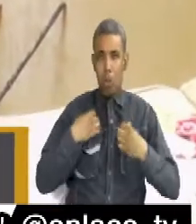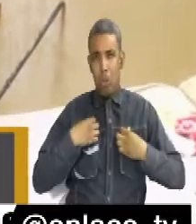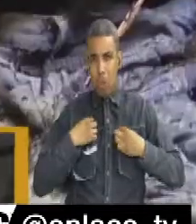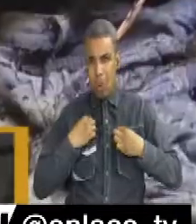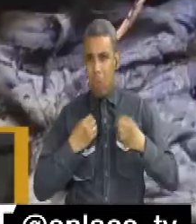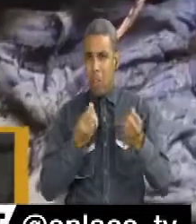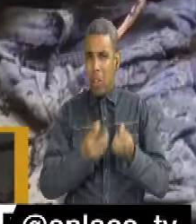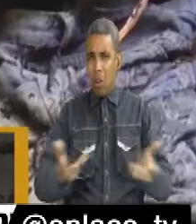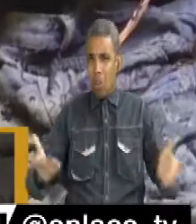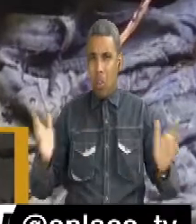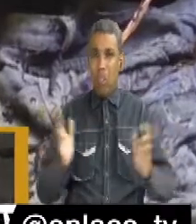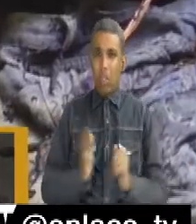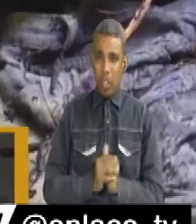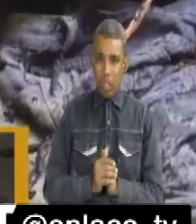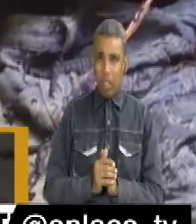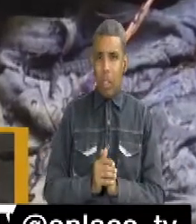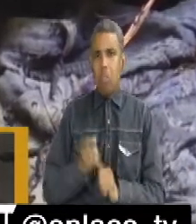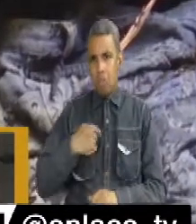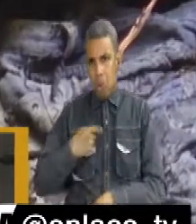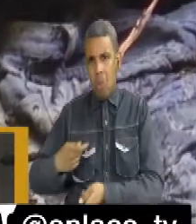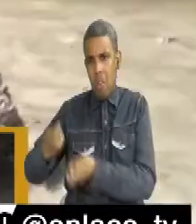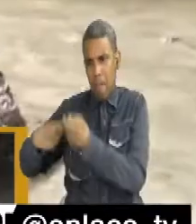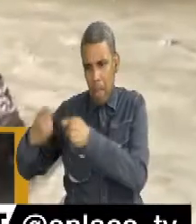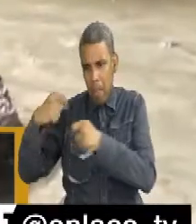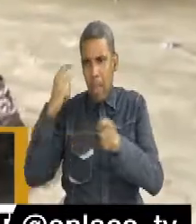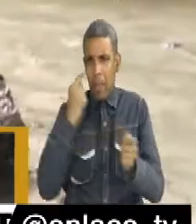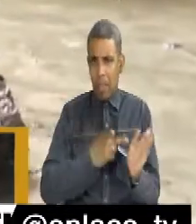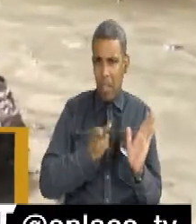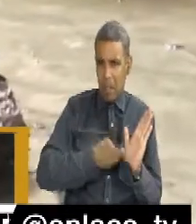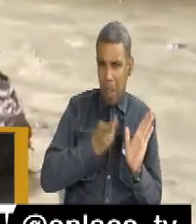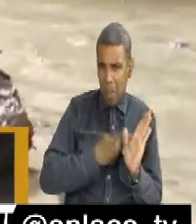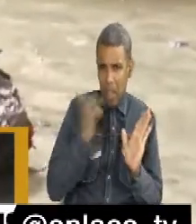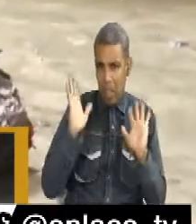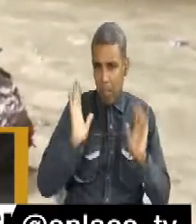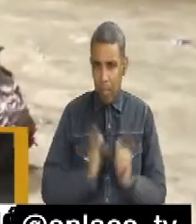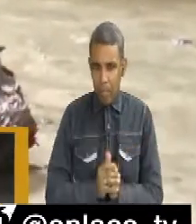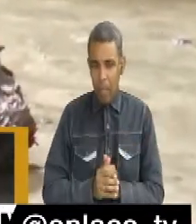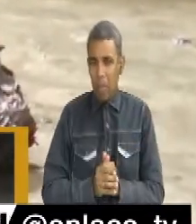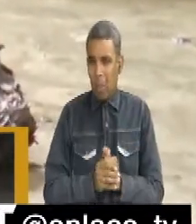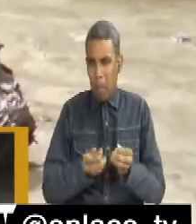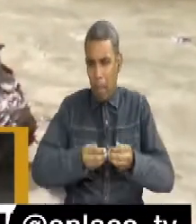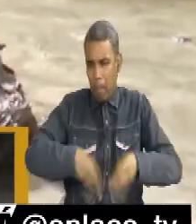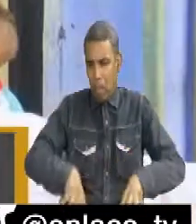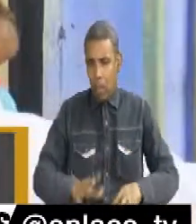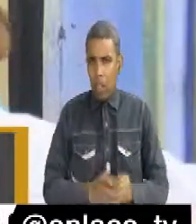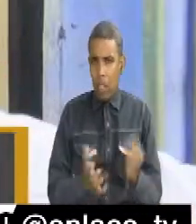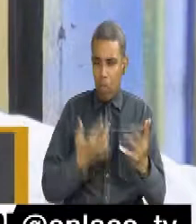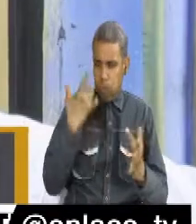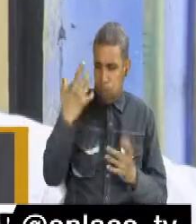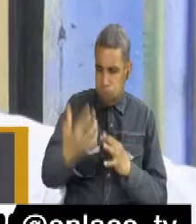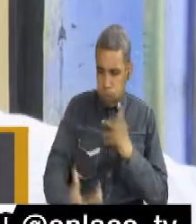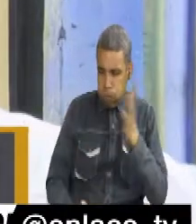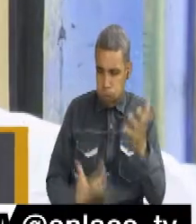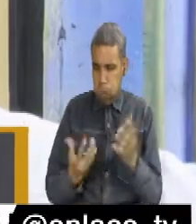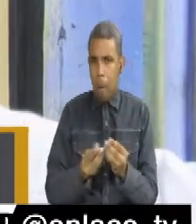de mercancía de las que yo vendo de la revista, pues también se quemó todo eso. Pues los bomberos llegaron, pero